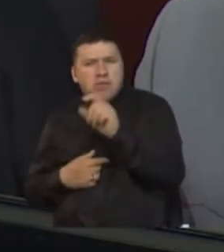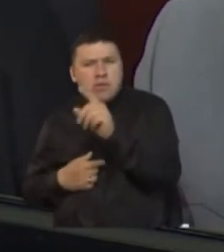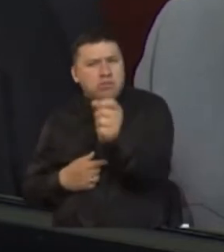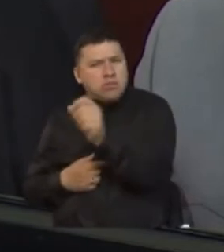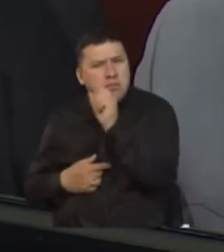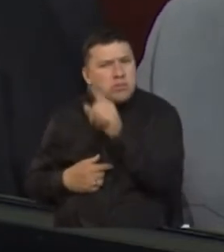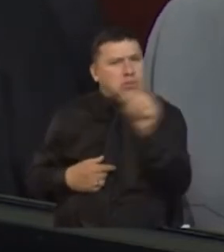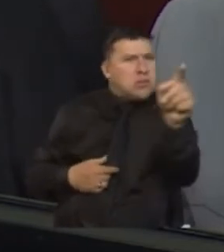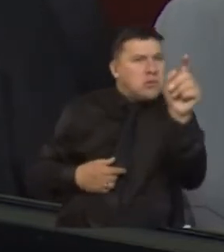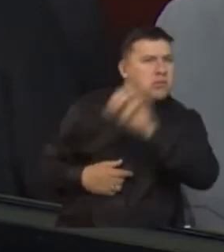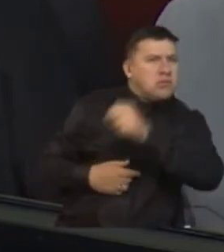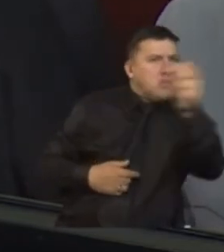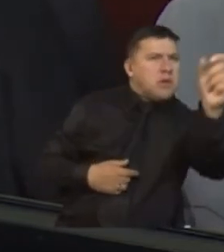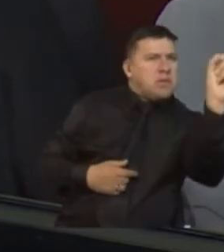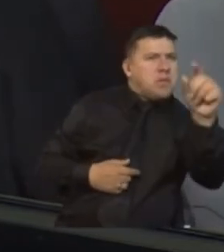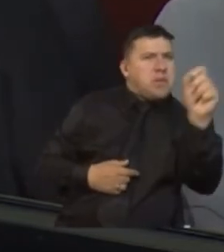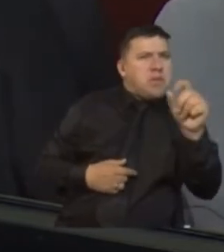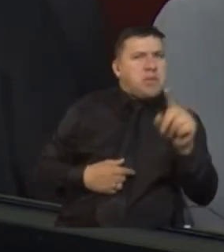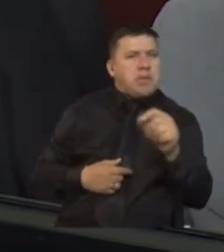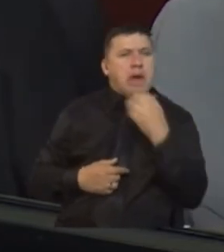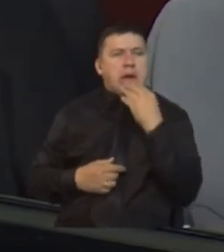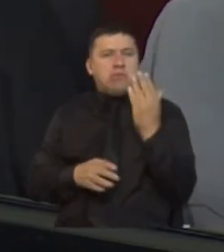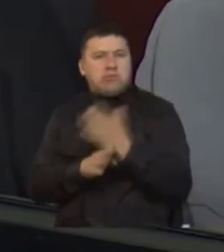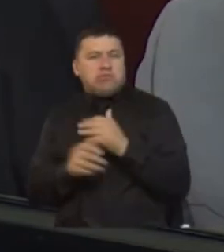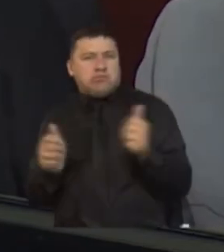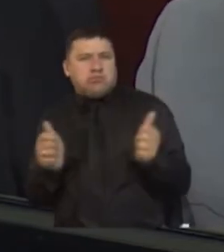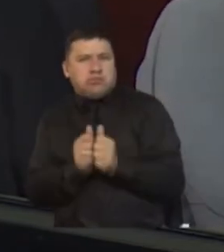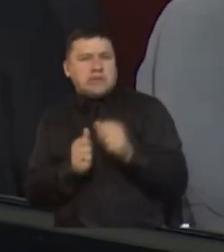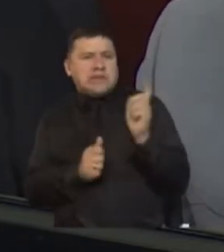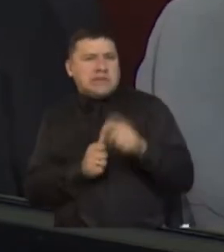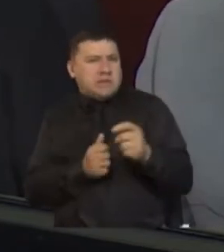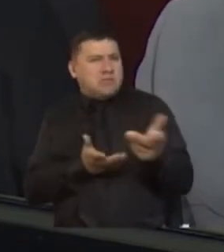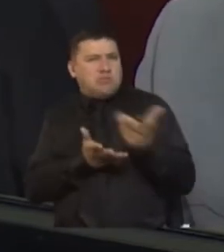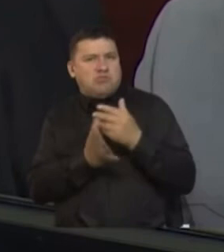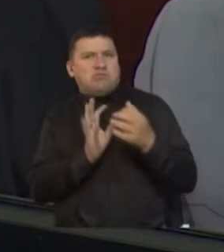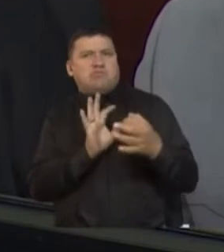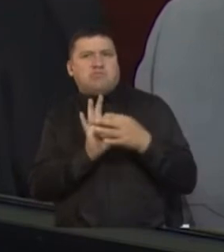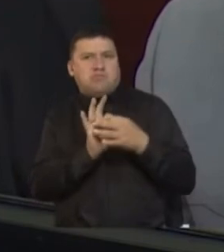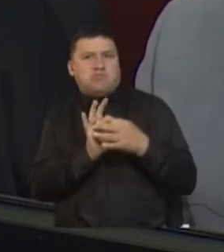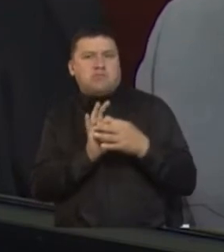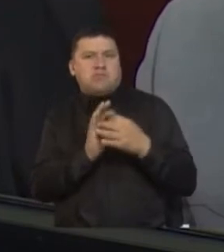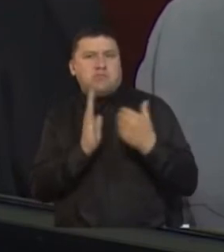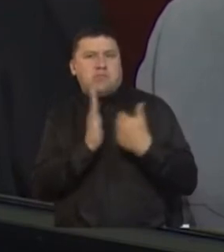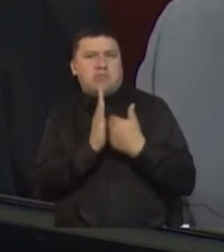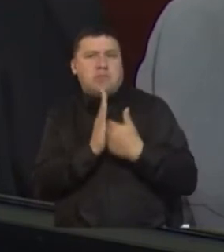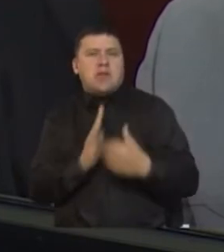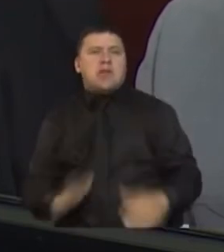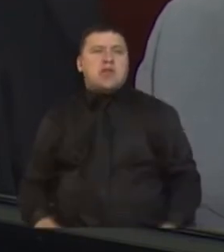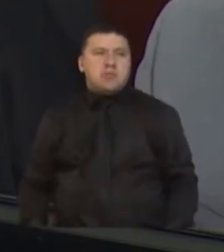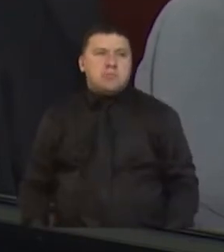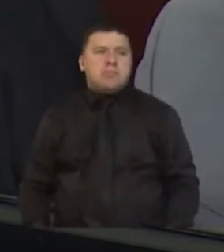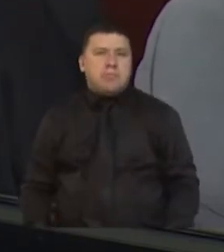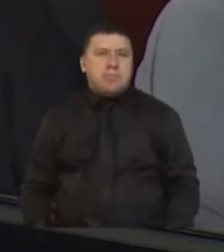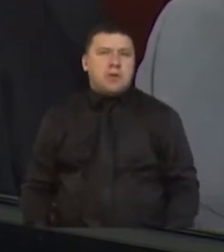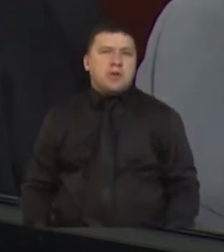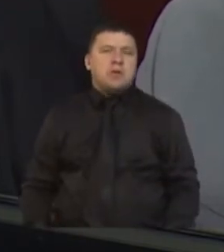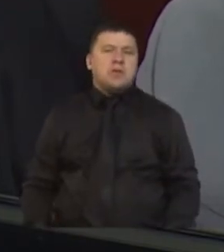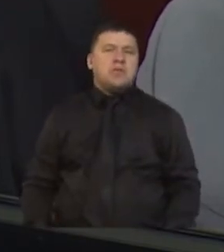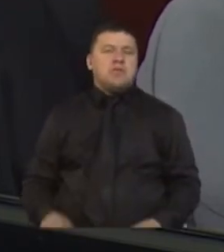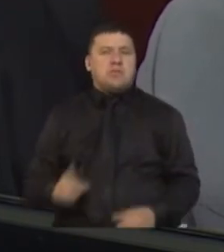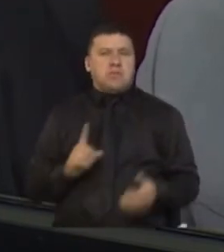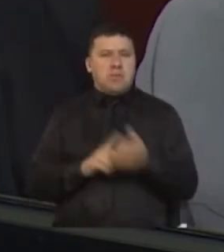de la parte que lo requiera, la transmisión espontánea de medios de prueba e información,